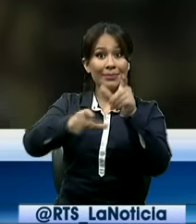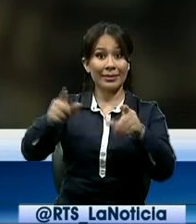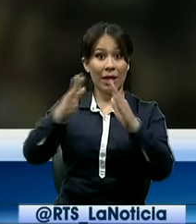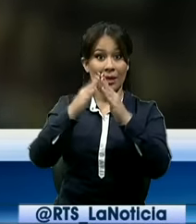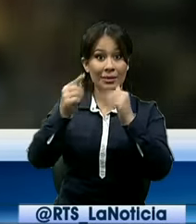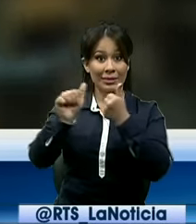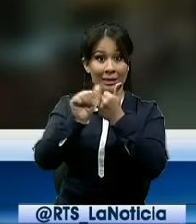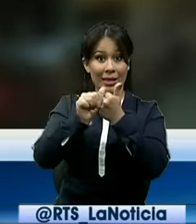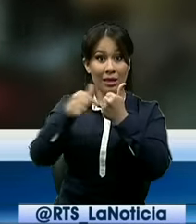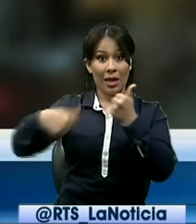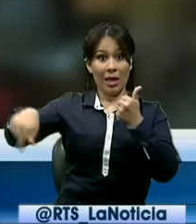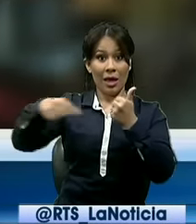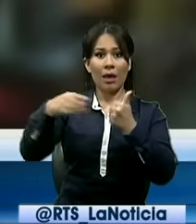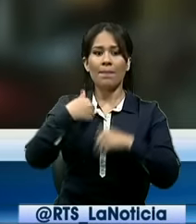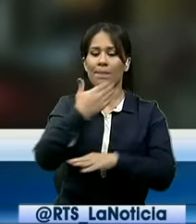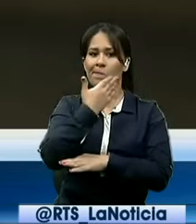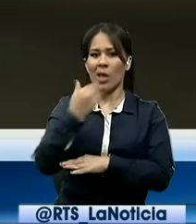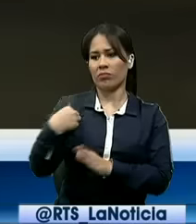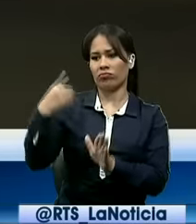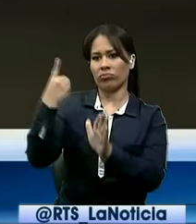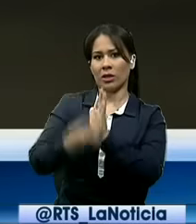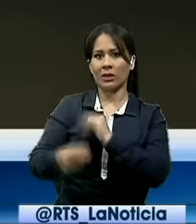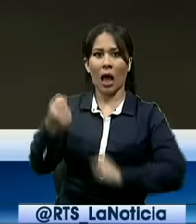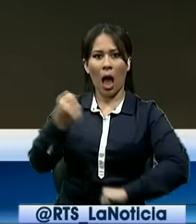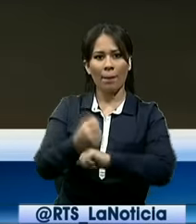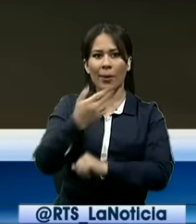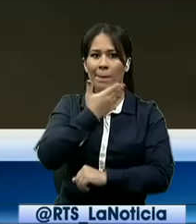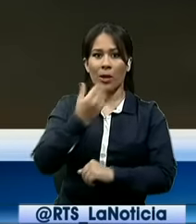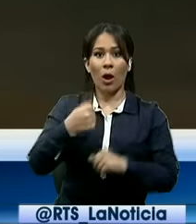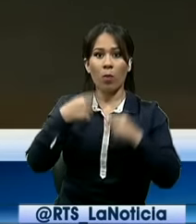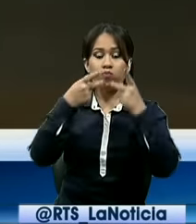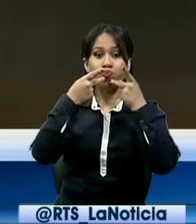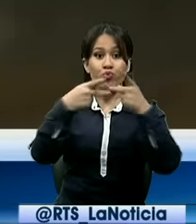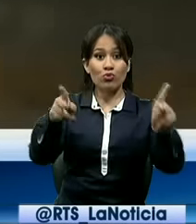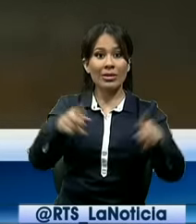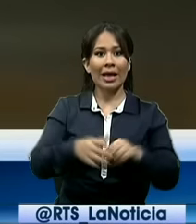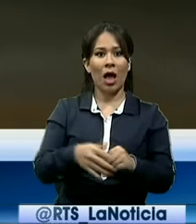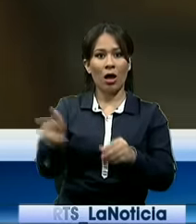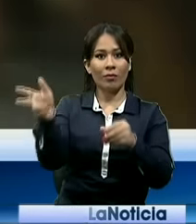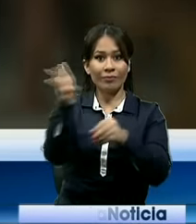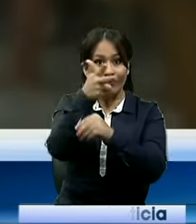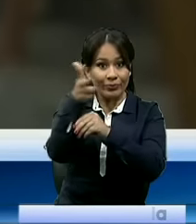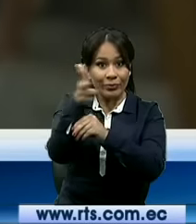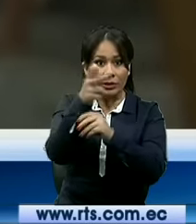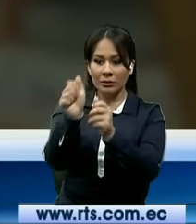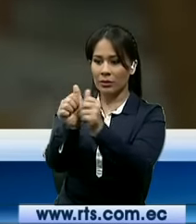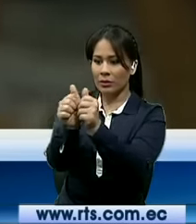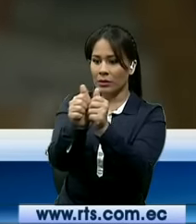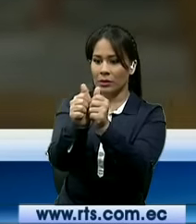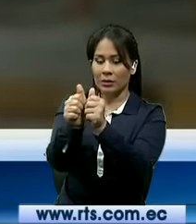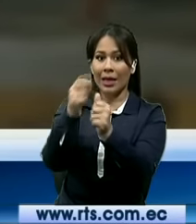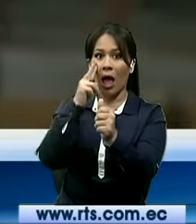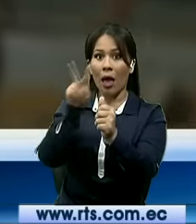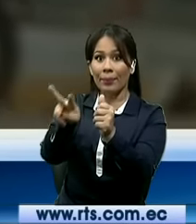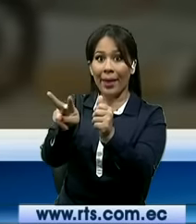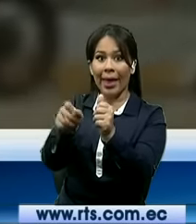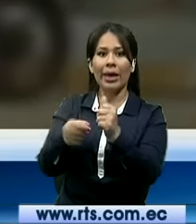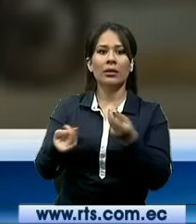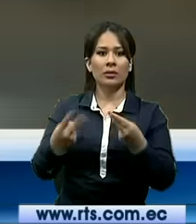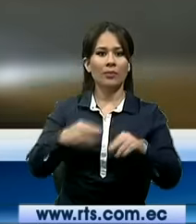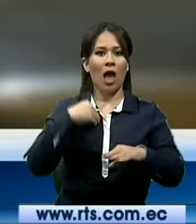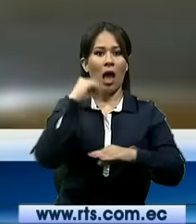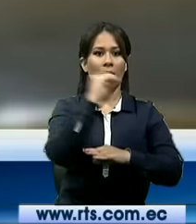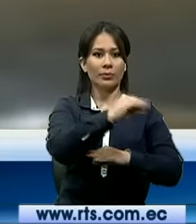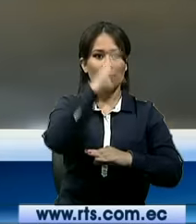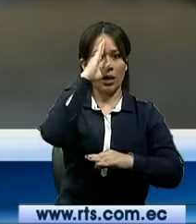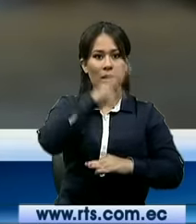sector, apoyados en videos y fotografías, en donde se aprecia claramente la problemática de venta y consumo, se dio paso a una